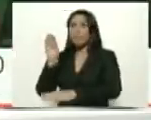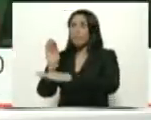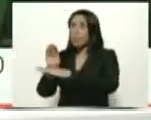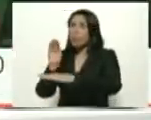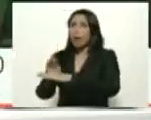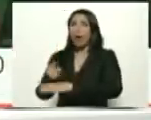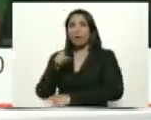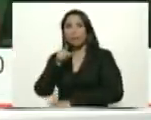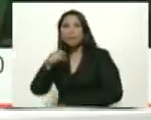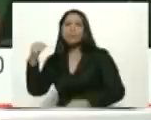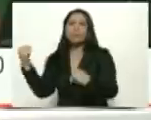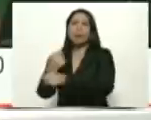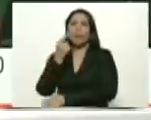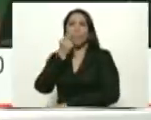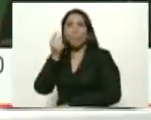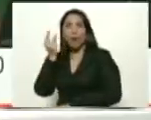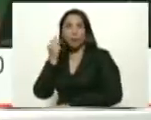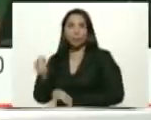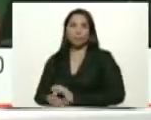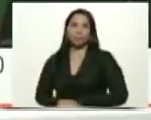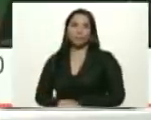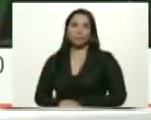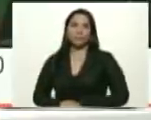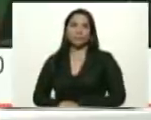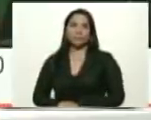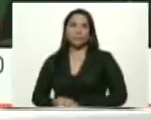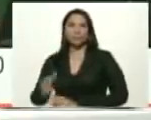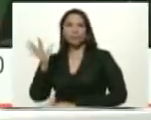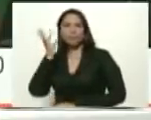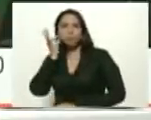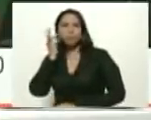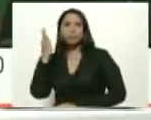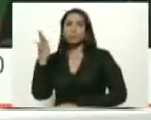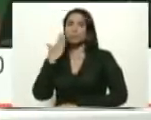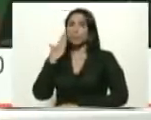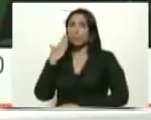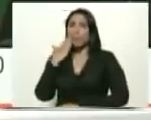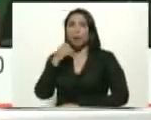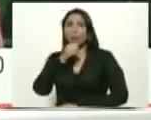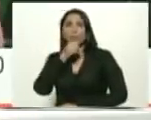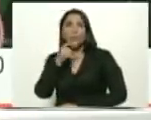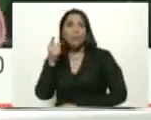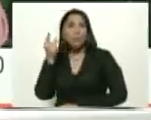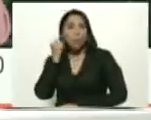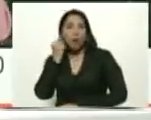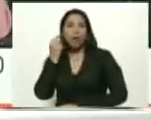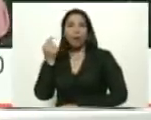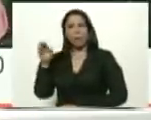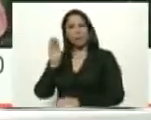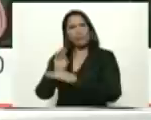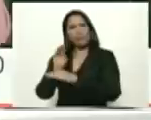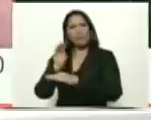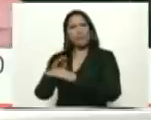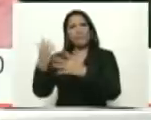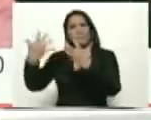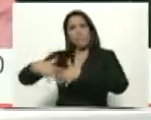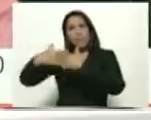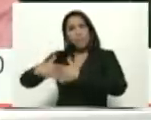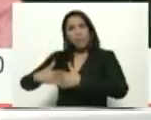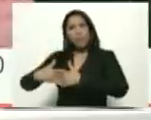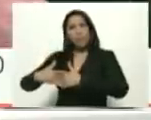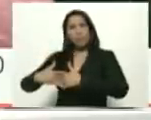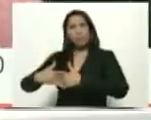a ti, trabajador, trabajadora, mujer, madre, abuela, para protegerte a ti, empresario,